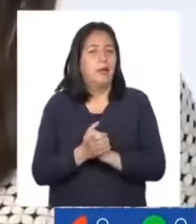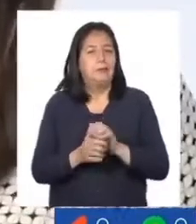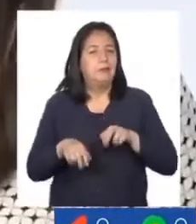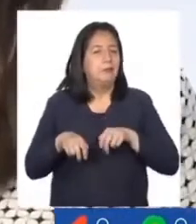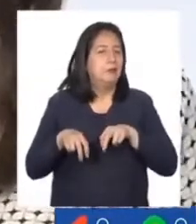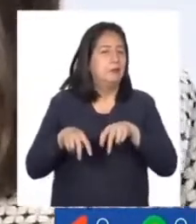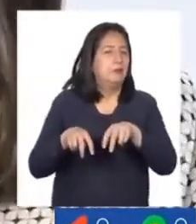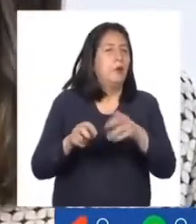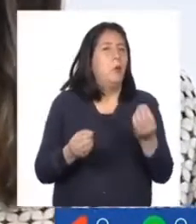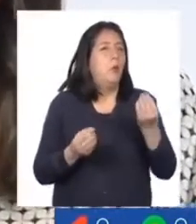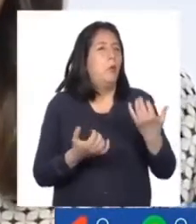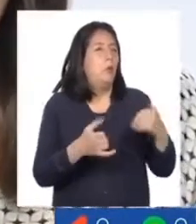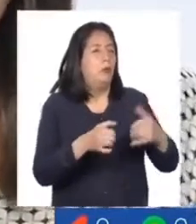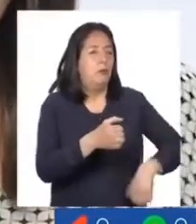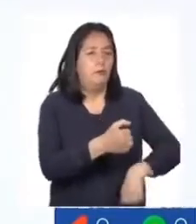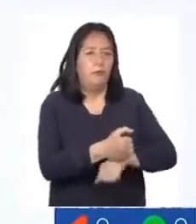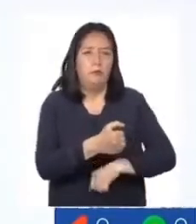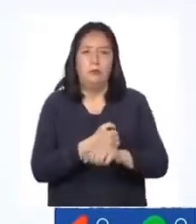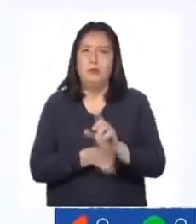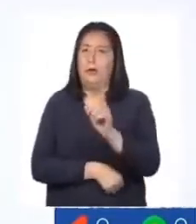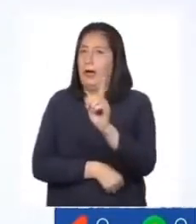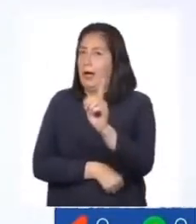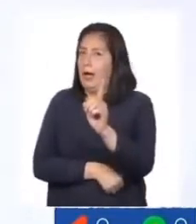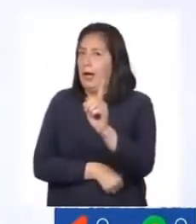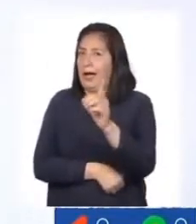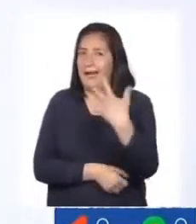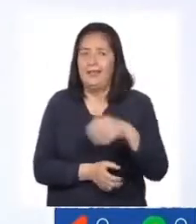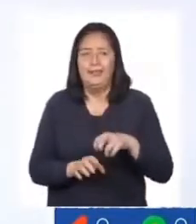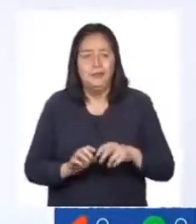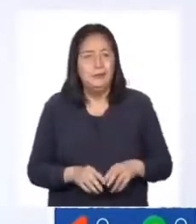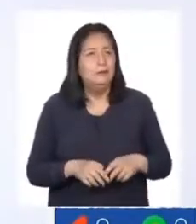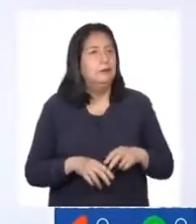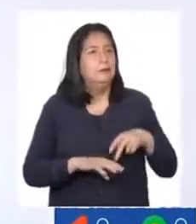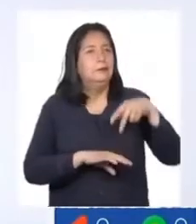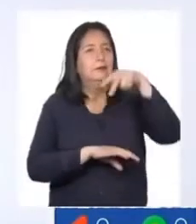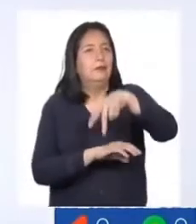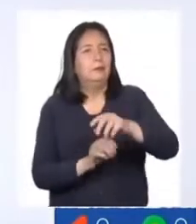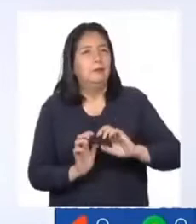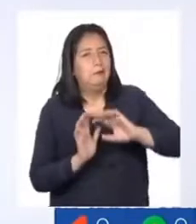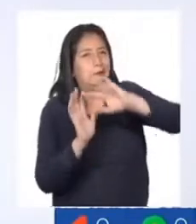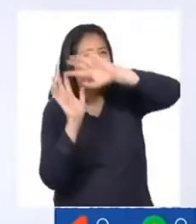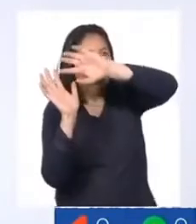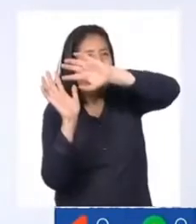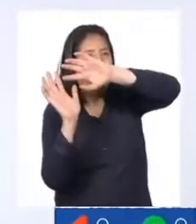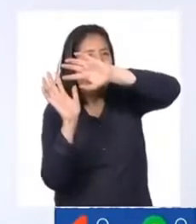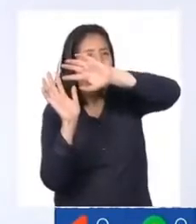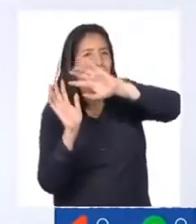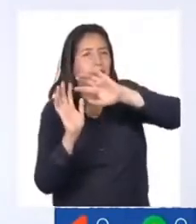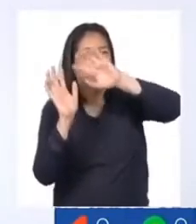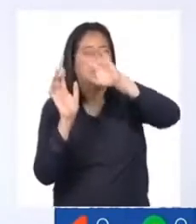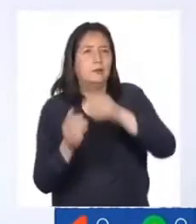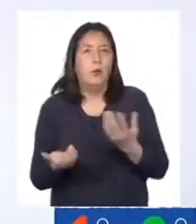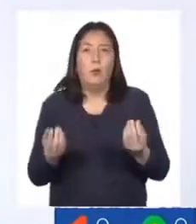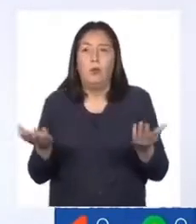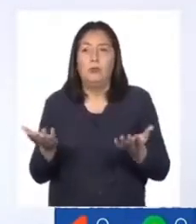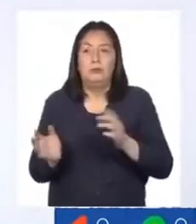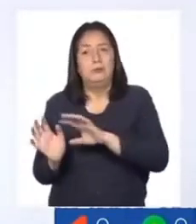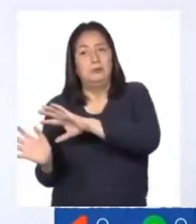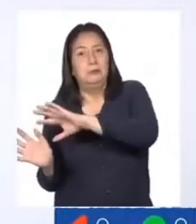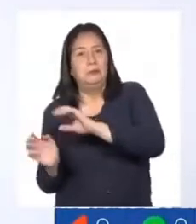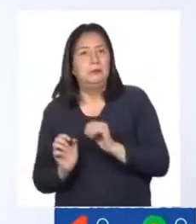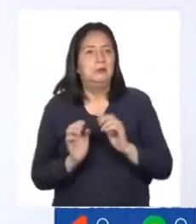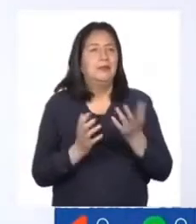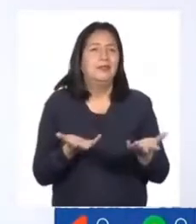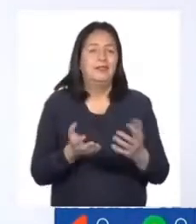cuando jugamos fútbol. Y damos un gran salto y extendemos nuestros brazos hacia arriba o hacia un costado